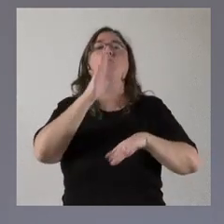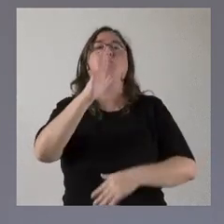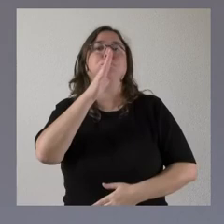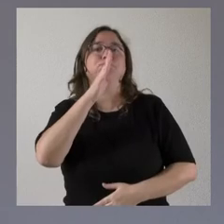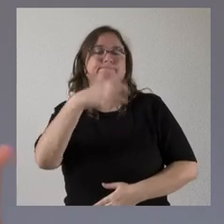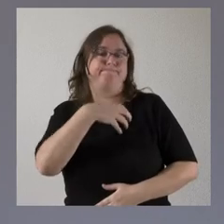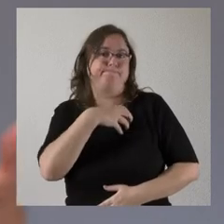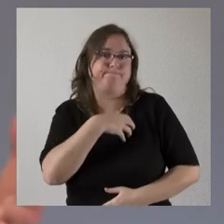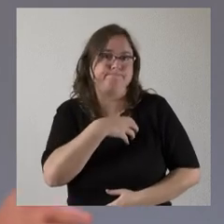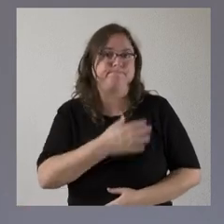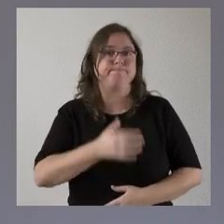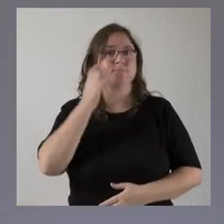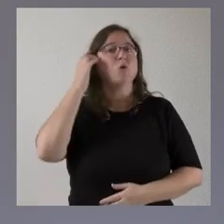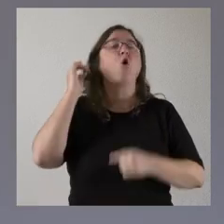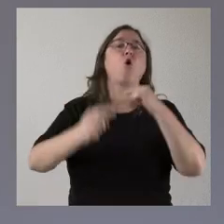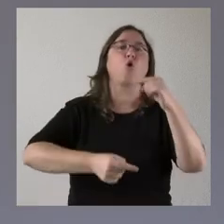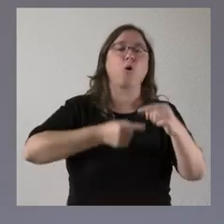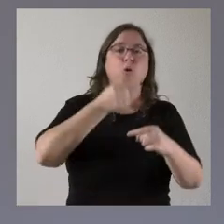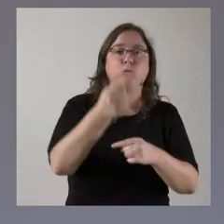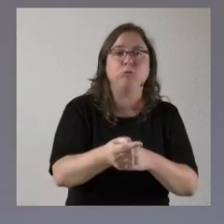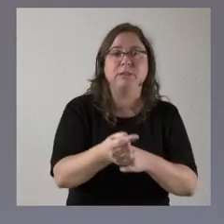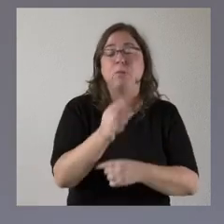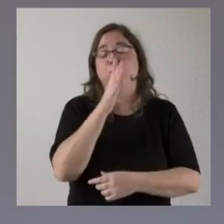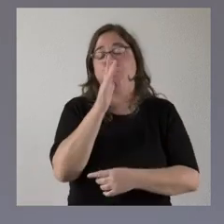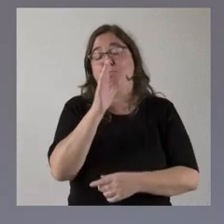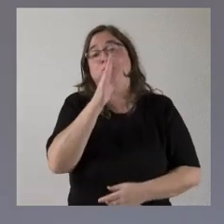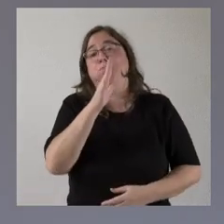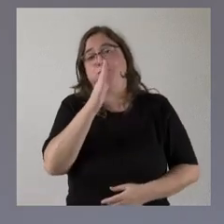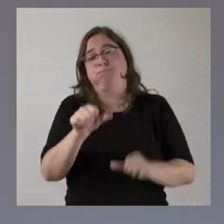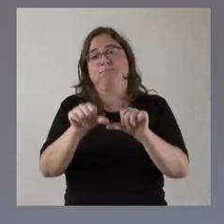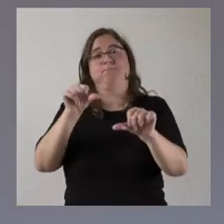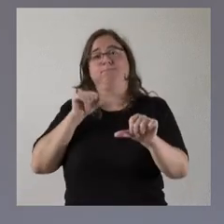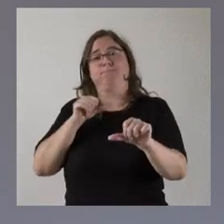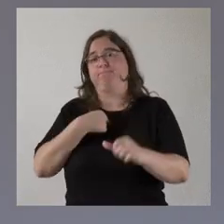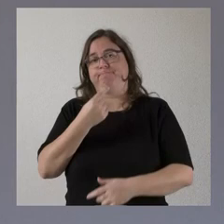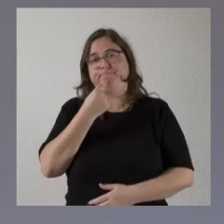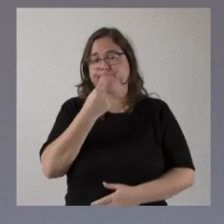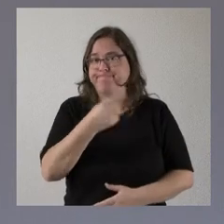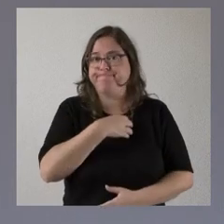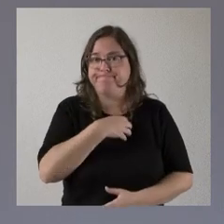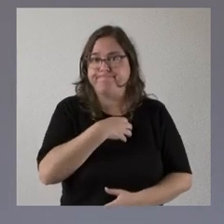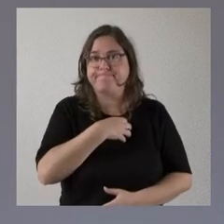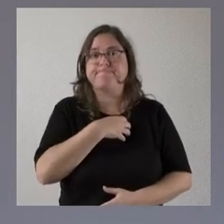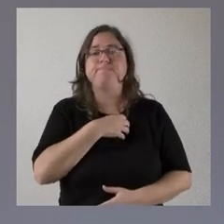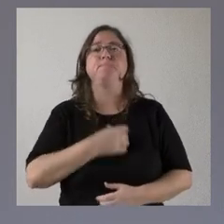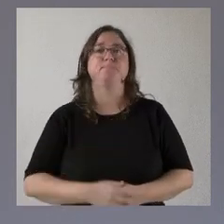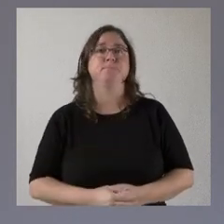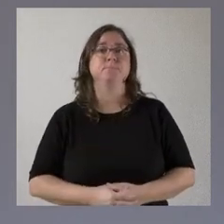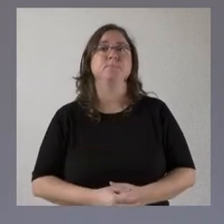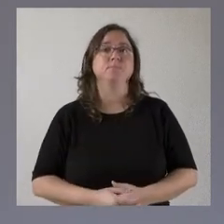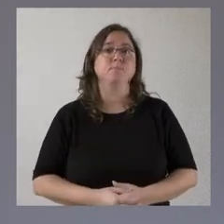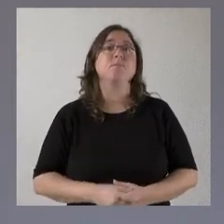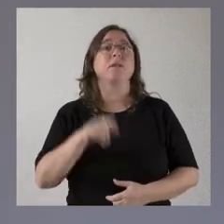o las consecuencias en este caso sobre las causas que han producido que esa sanción